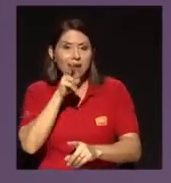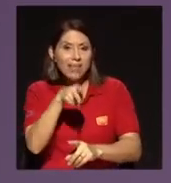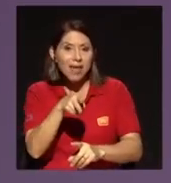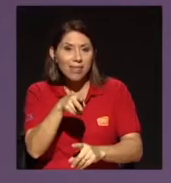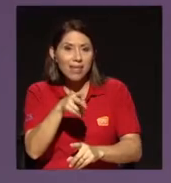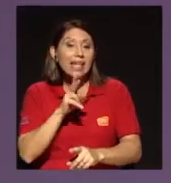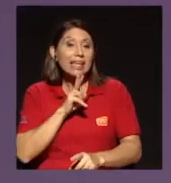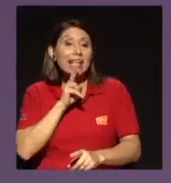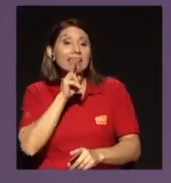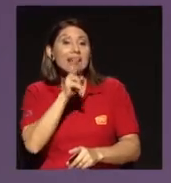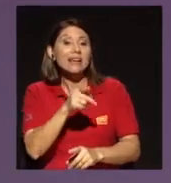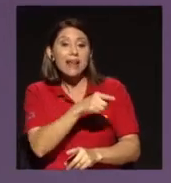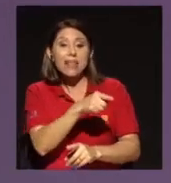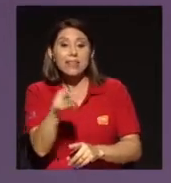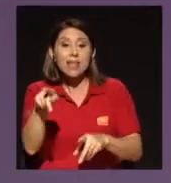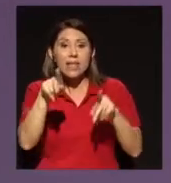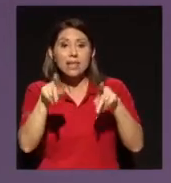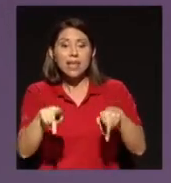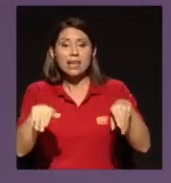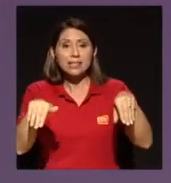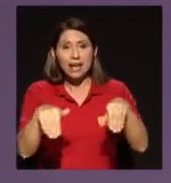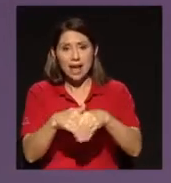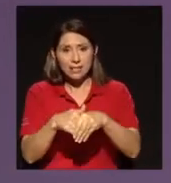quienes se casan, ¿verdad?